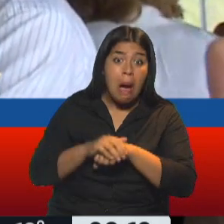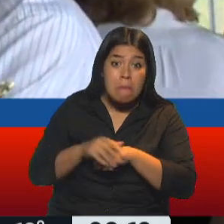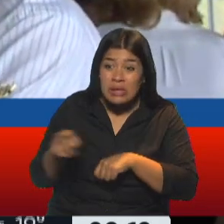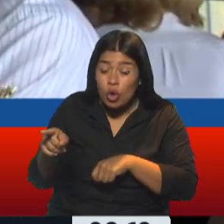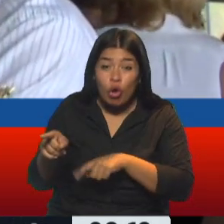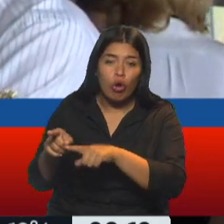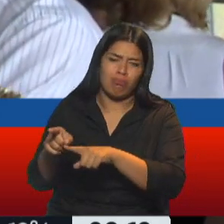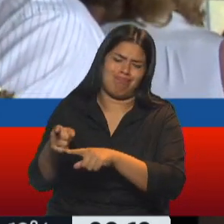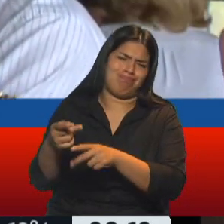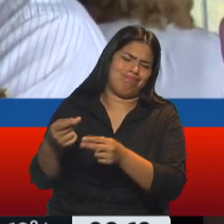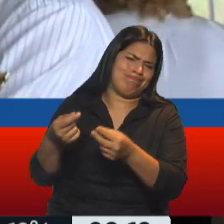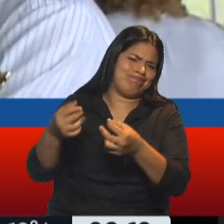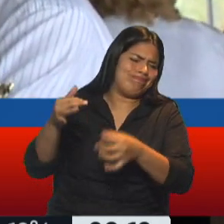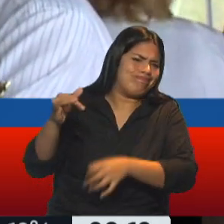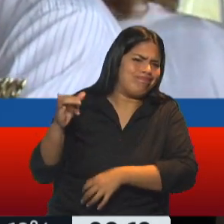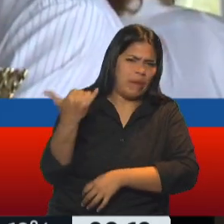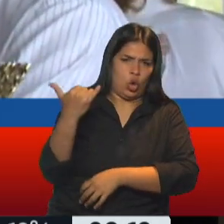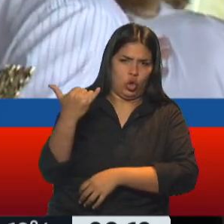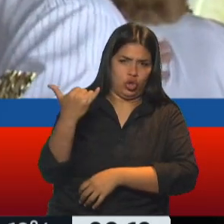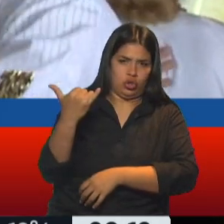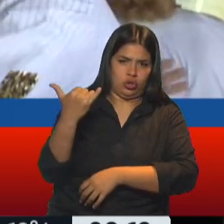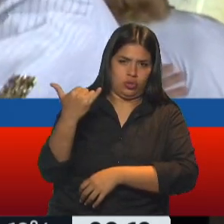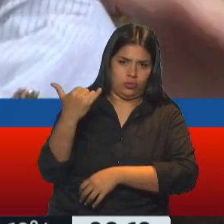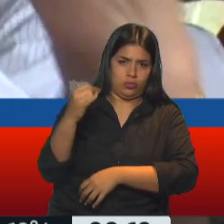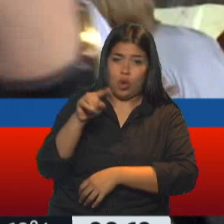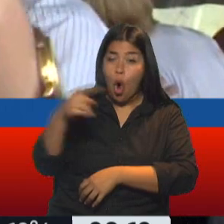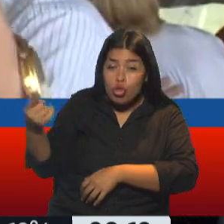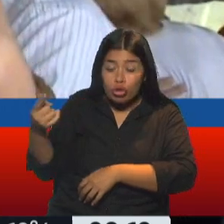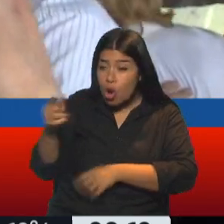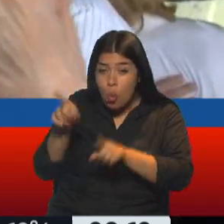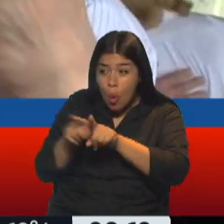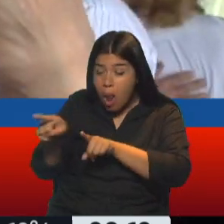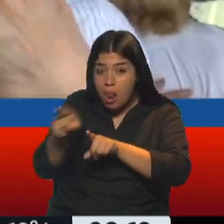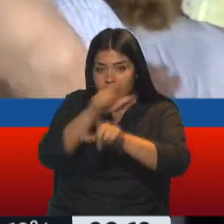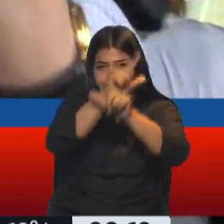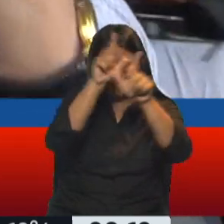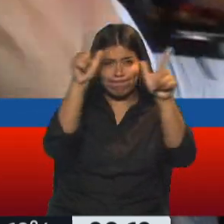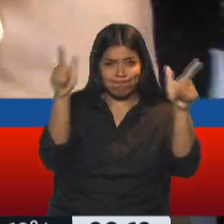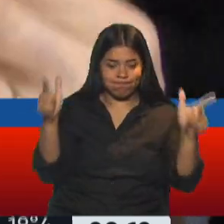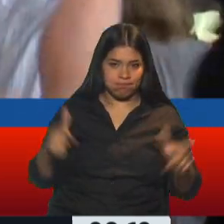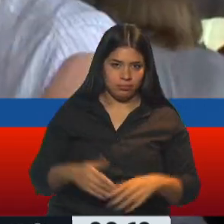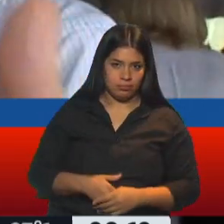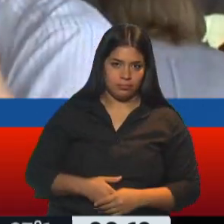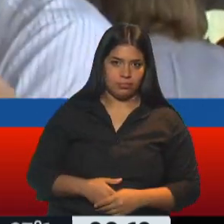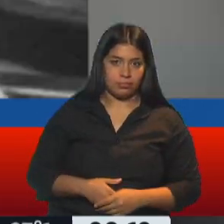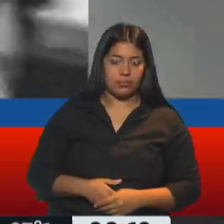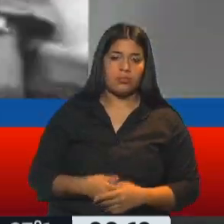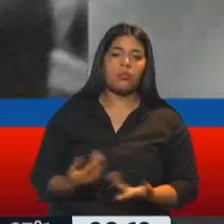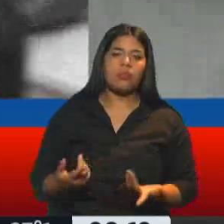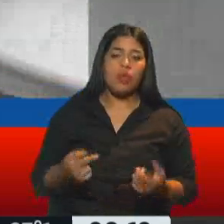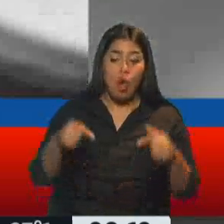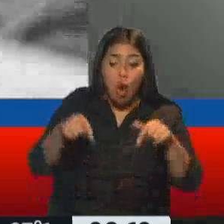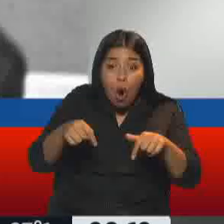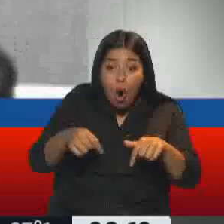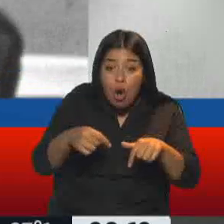impagable. Y lo de hoy, lo que vivimos ahí, lo que lo